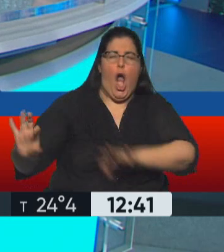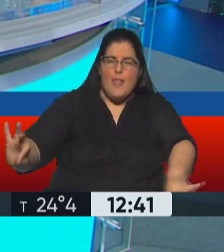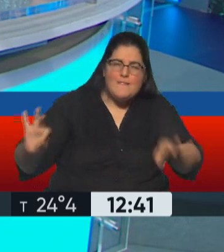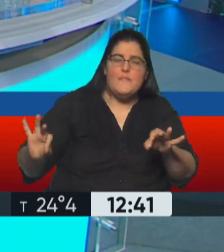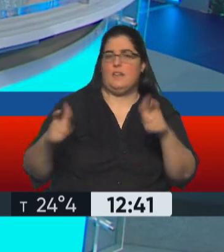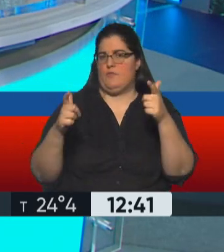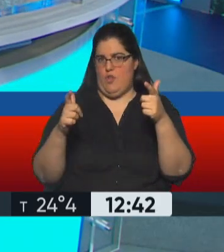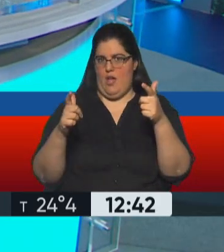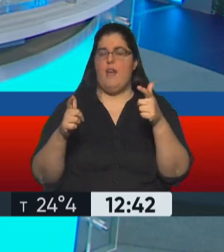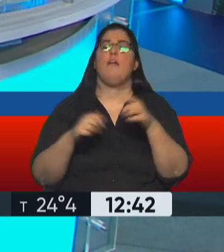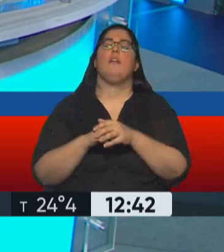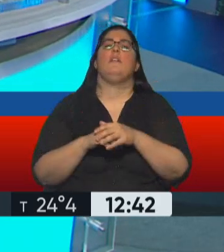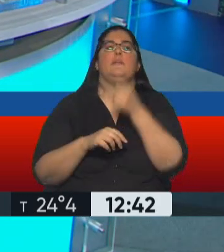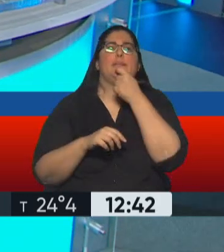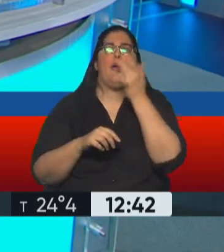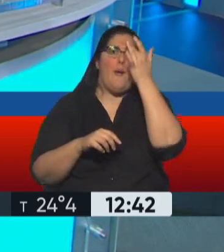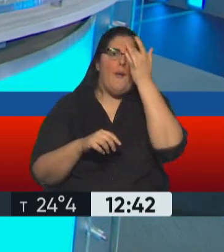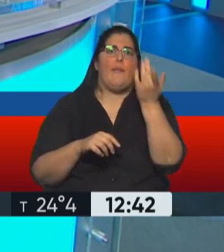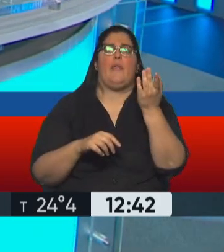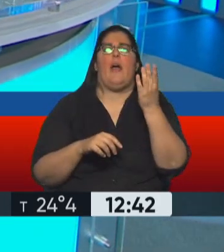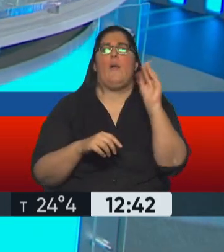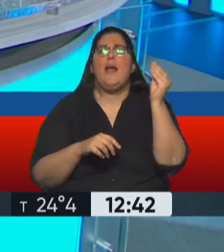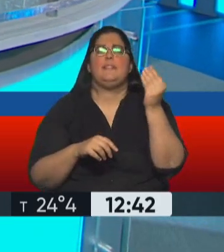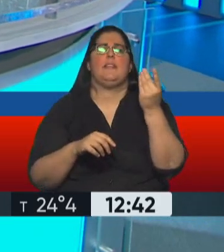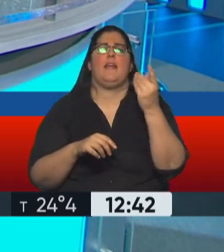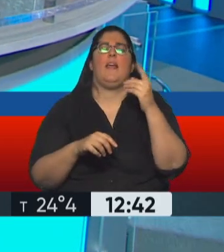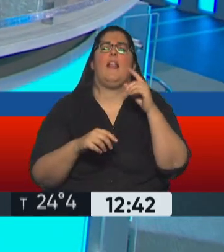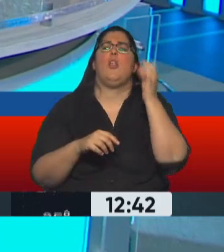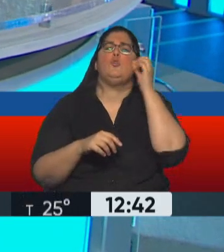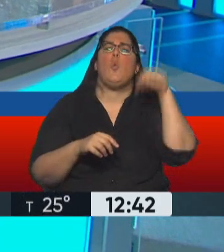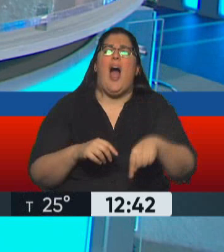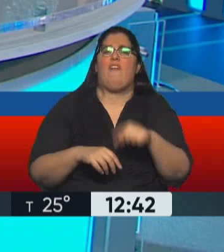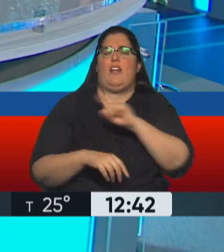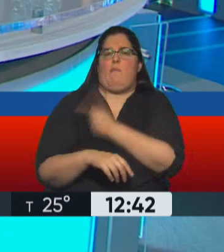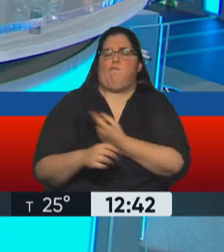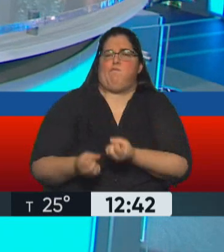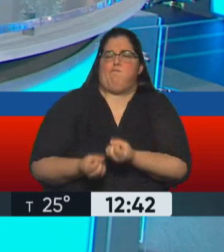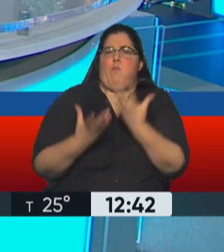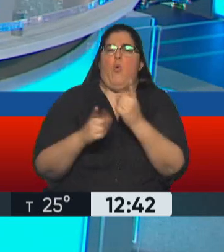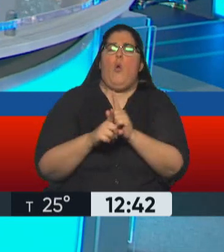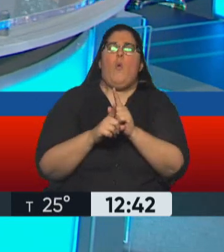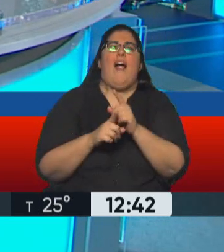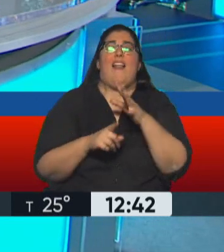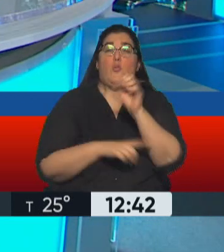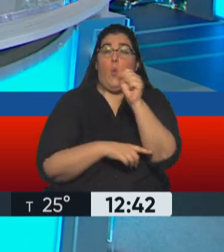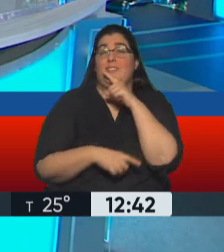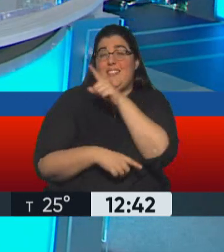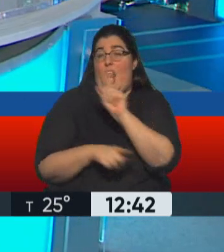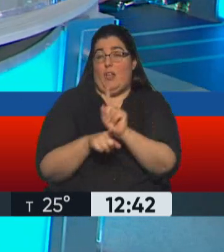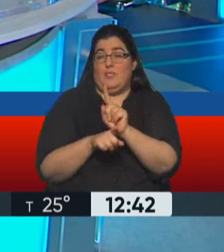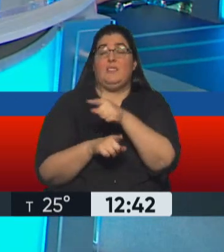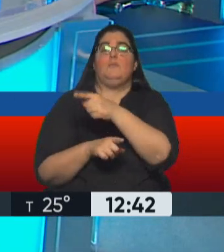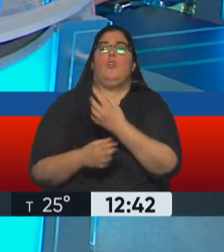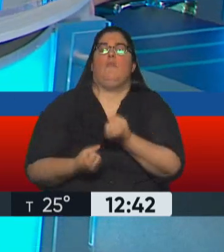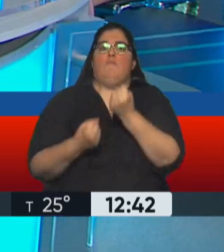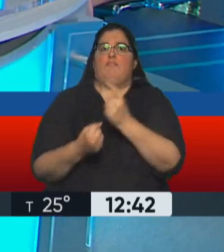tipo India, Brasil, Sudáfrica, viejas potencias que resurgen como Rusia, y sobre todo cada vez más